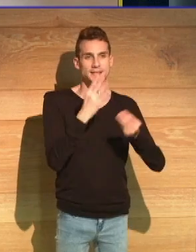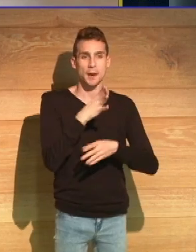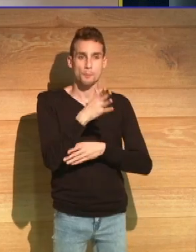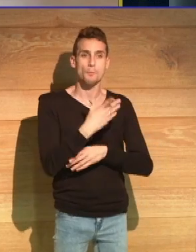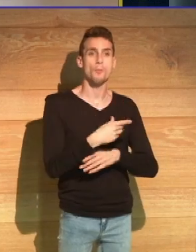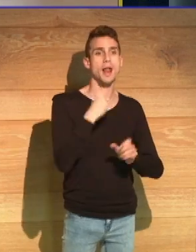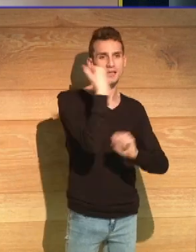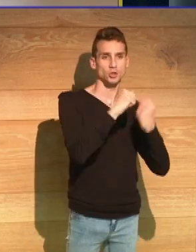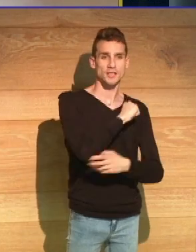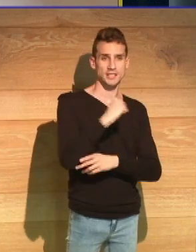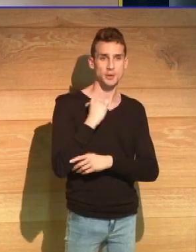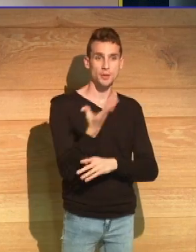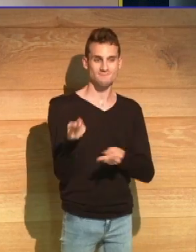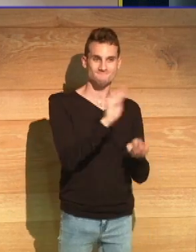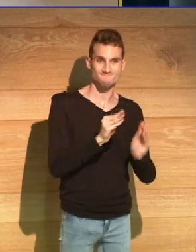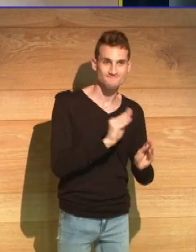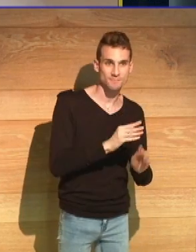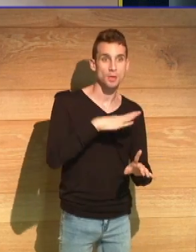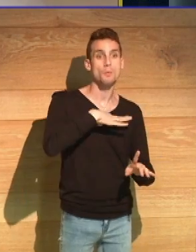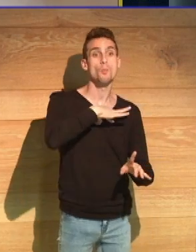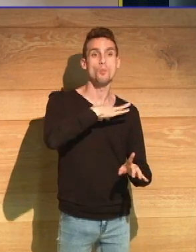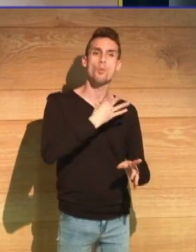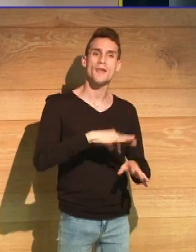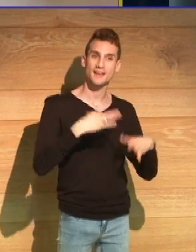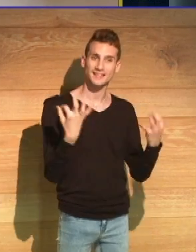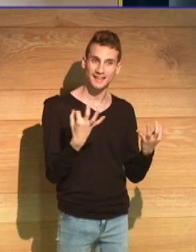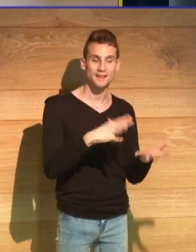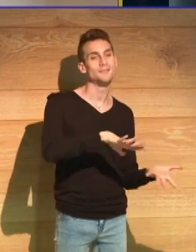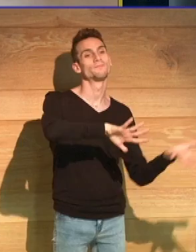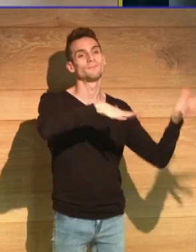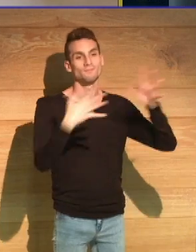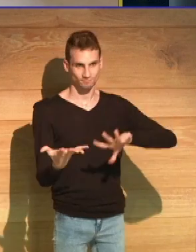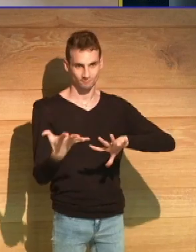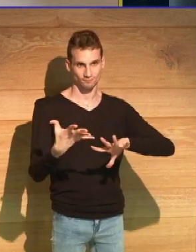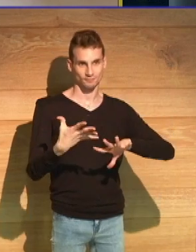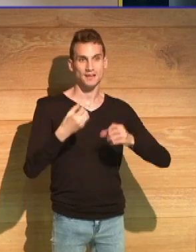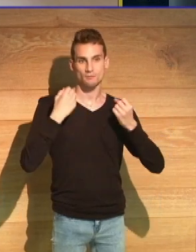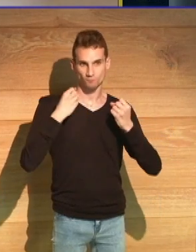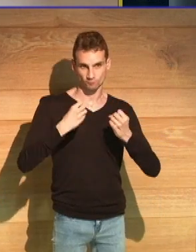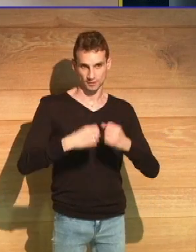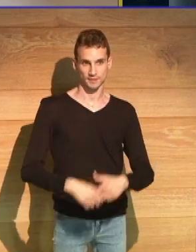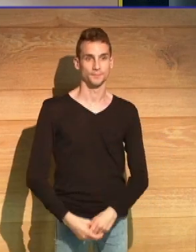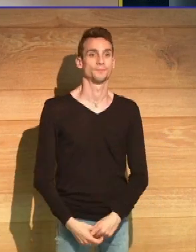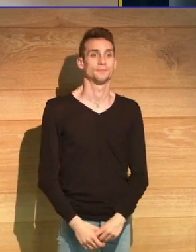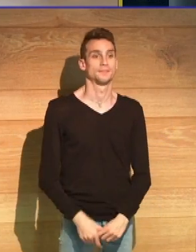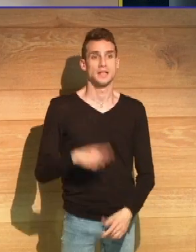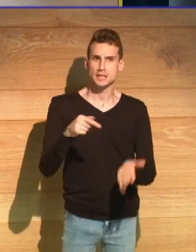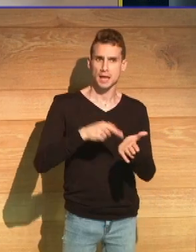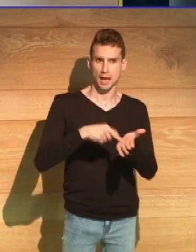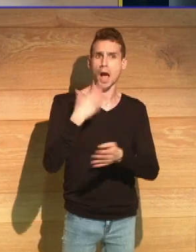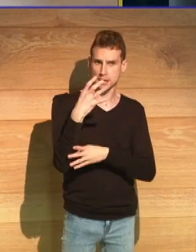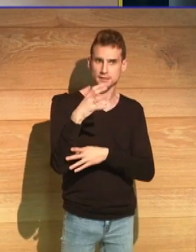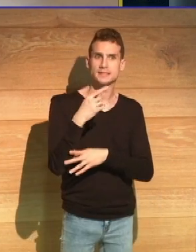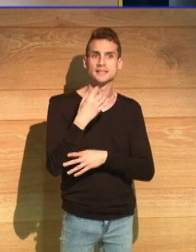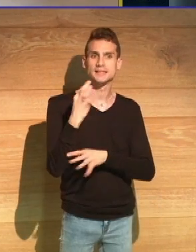individuales agregadas podían generar grandes cambios colectivos. Y en ese sentido hay un Fuller activista que, si bien él era muy receloso